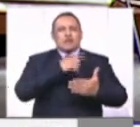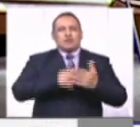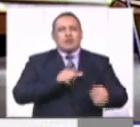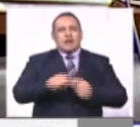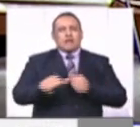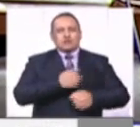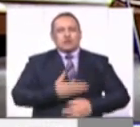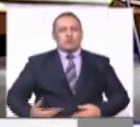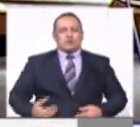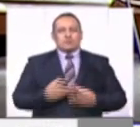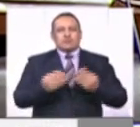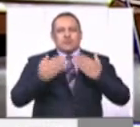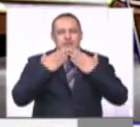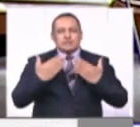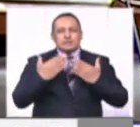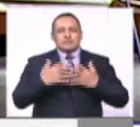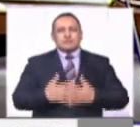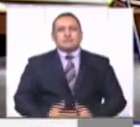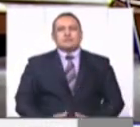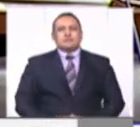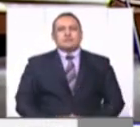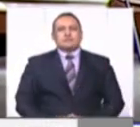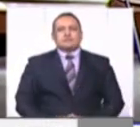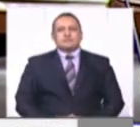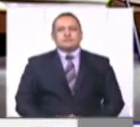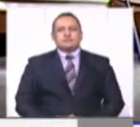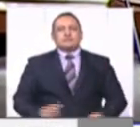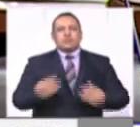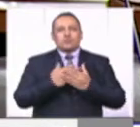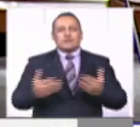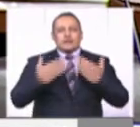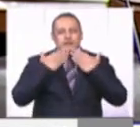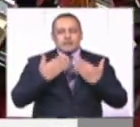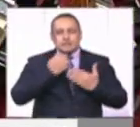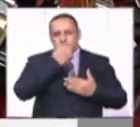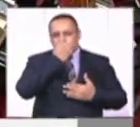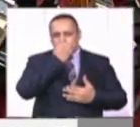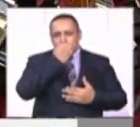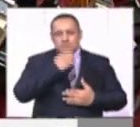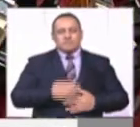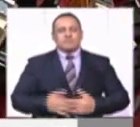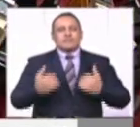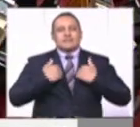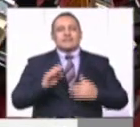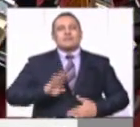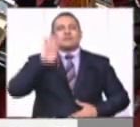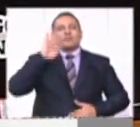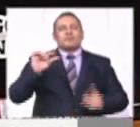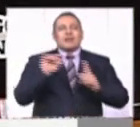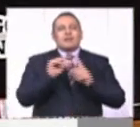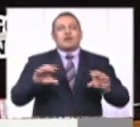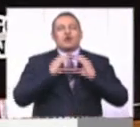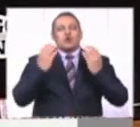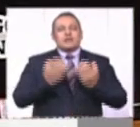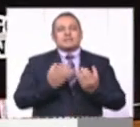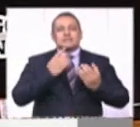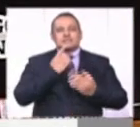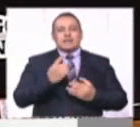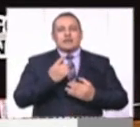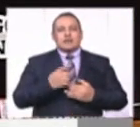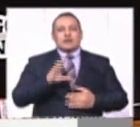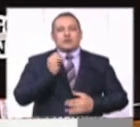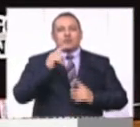del Estado Gracias señor presidente Gracias congresista tiene Lu la palabra el congresista